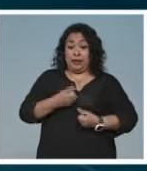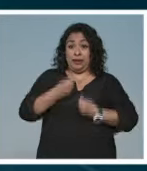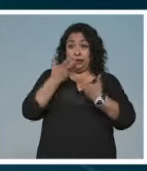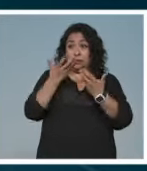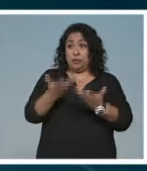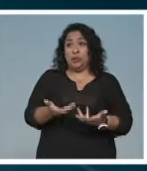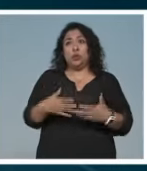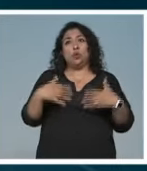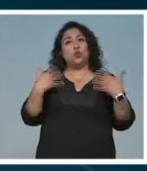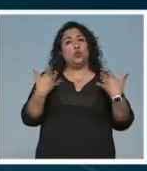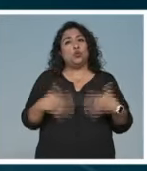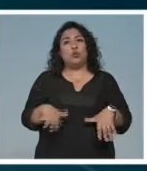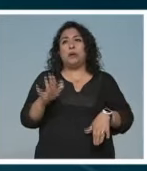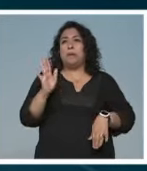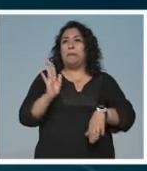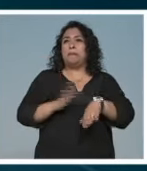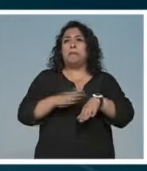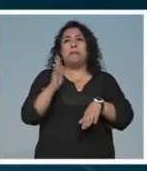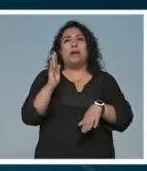expresión más